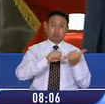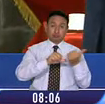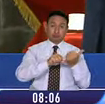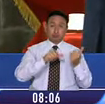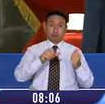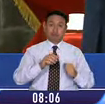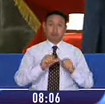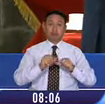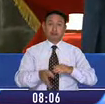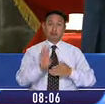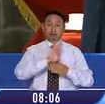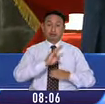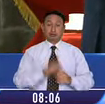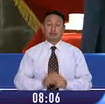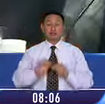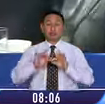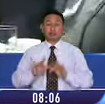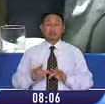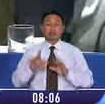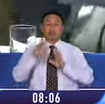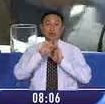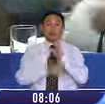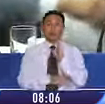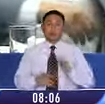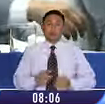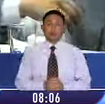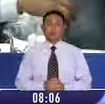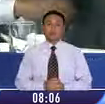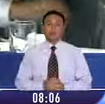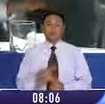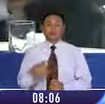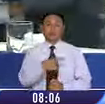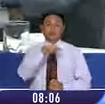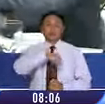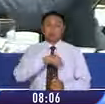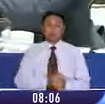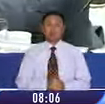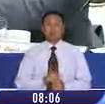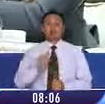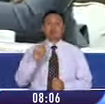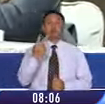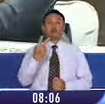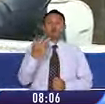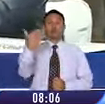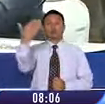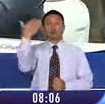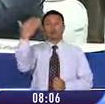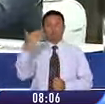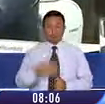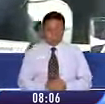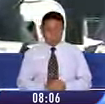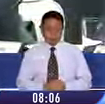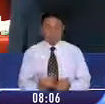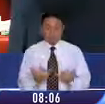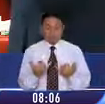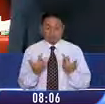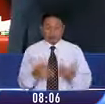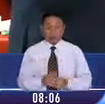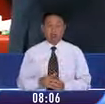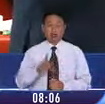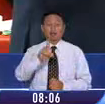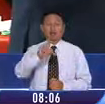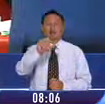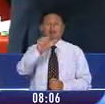y secretaria general del Parlamento. Pero también, en esa reunión se designó al segundo vicealcalde, que esta vez recayó en